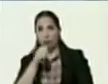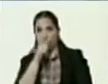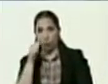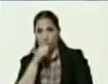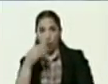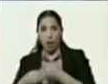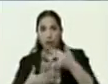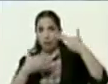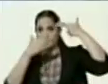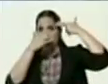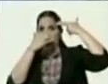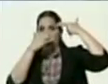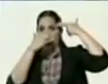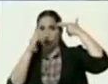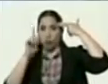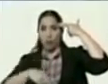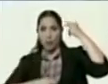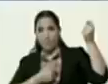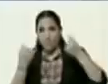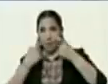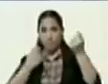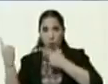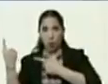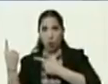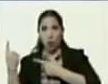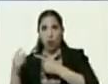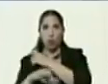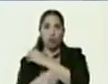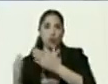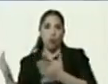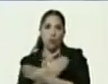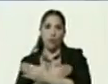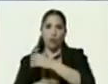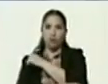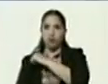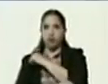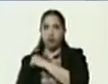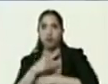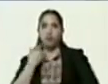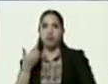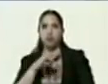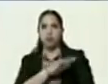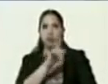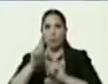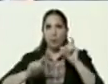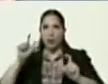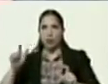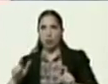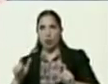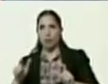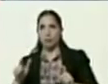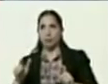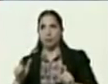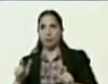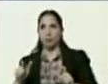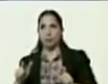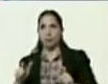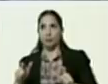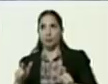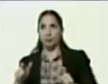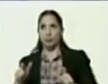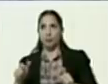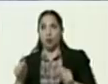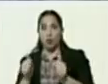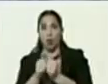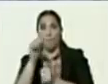secuestro para cometer contrabando para robar a la gente y para asesinar a la gente con la con la